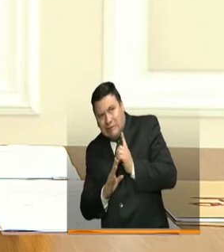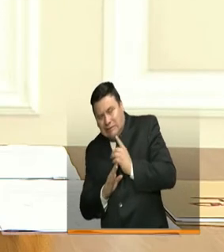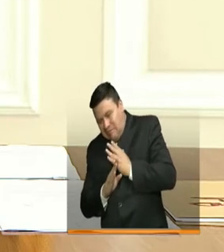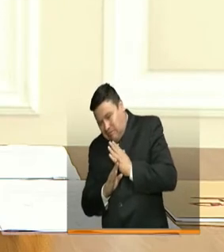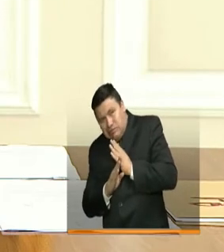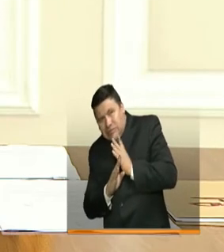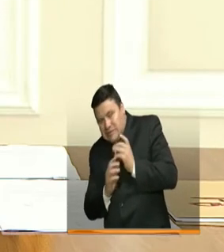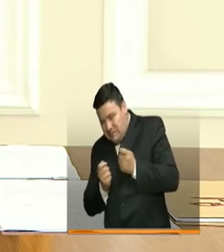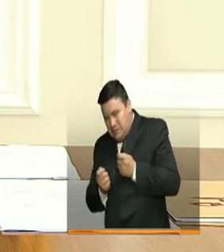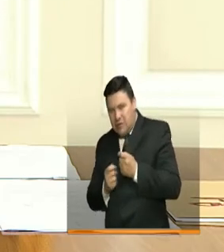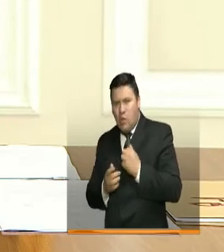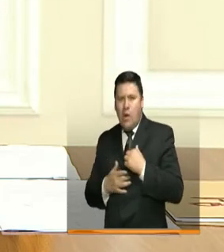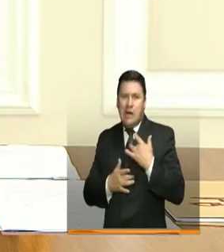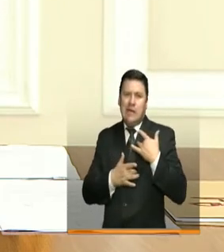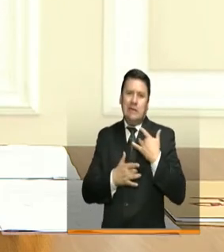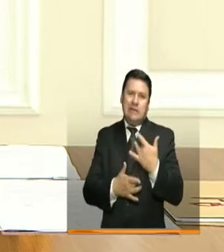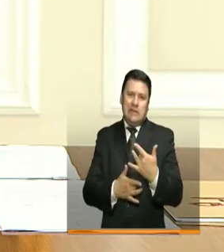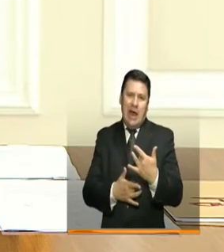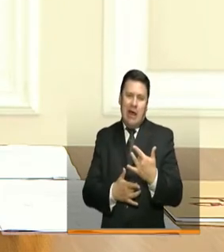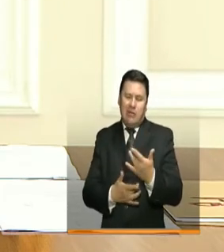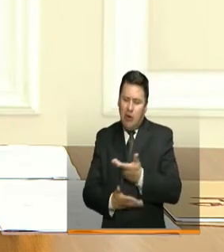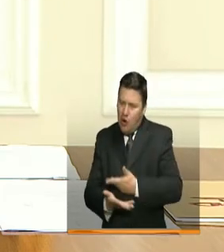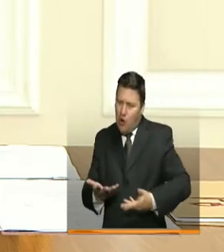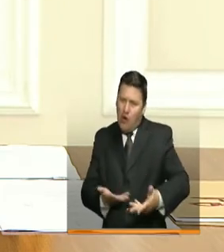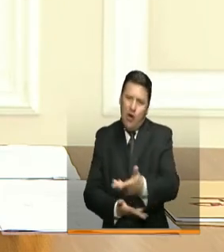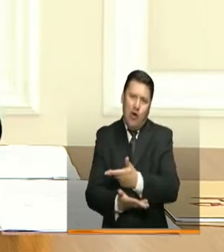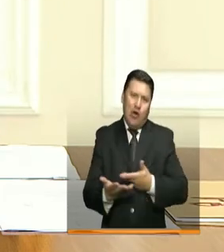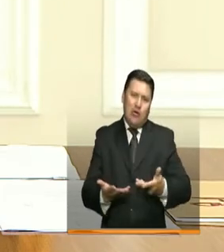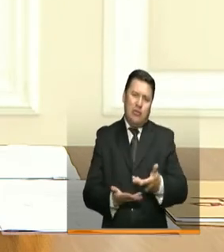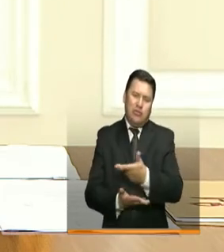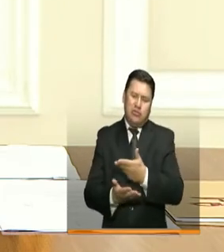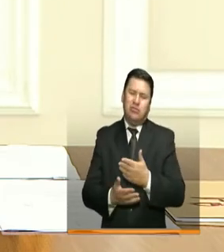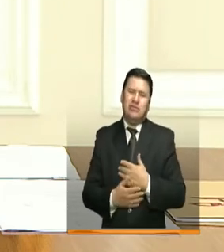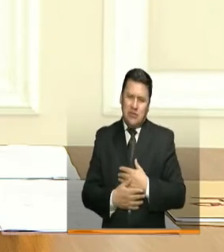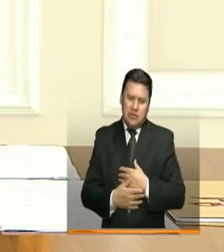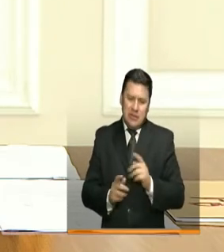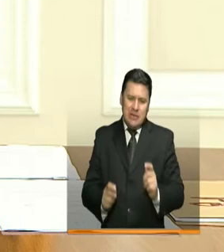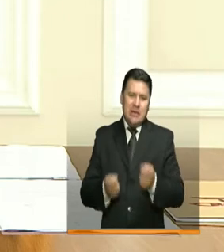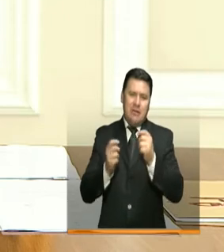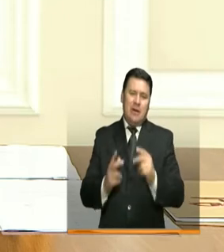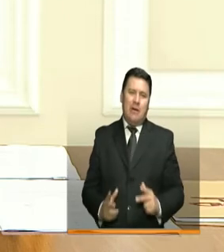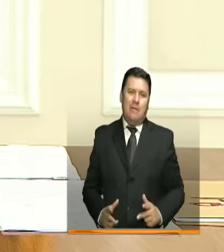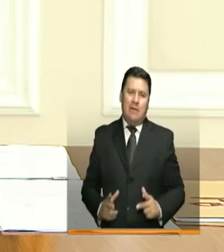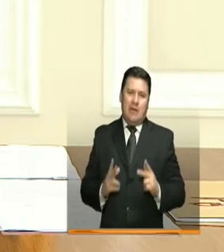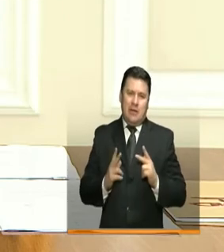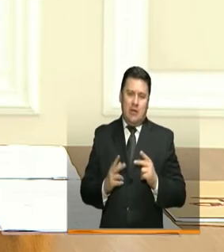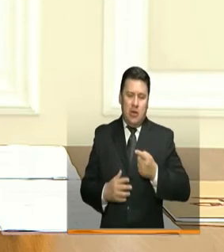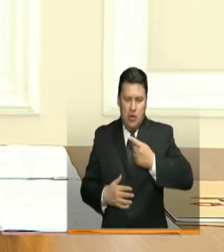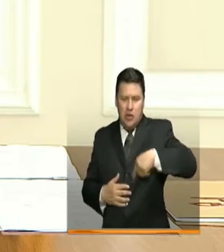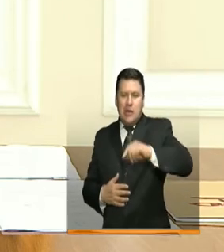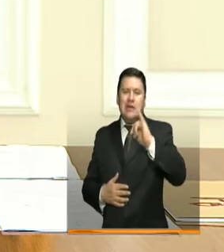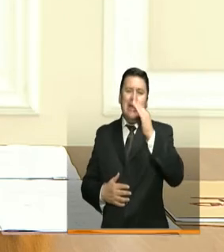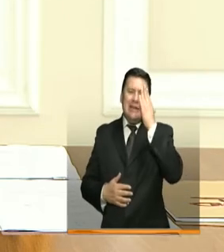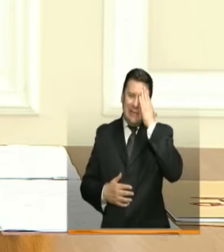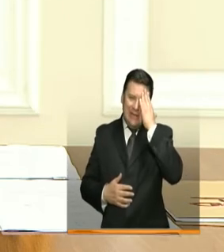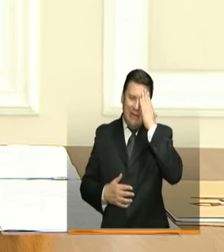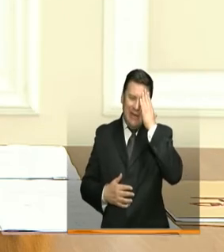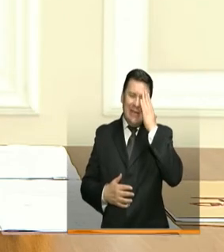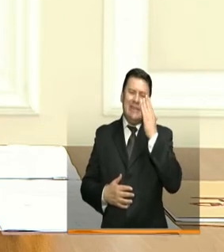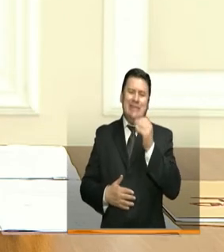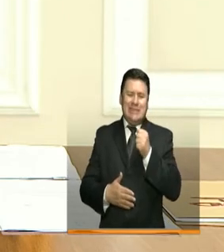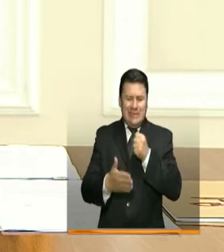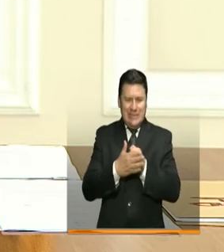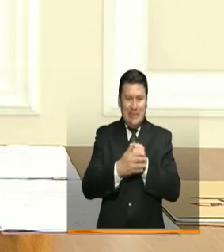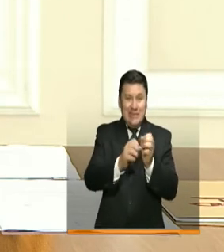entender que la solidaridad aquí es compartida y que esa solidaridad salva vidas. Nosotros sabemos que el reto